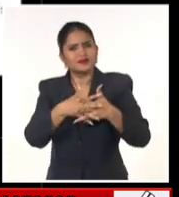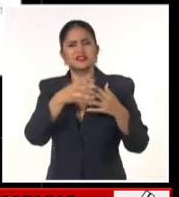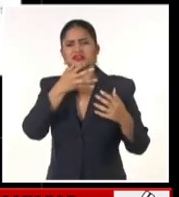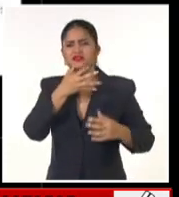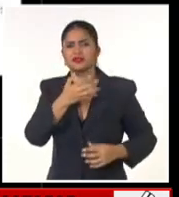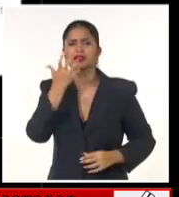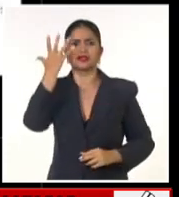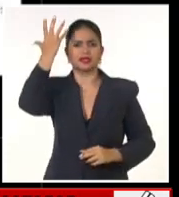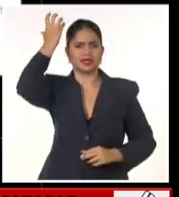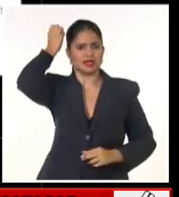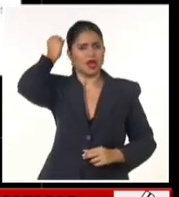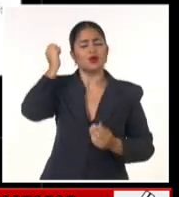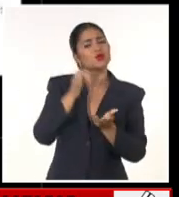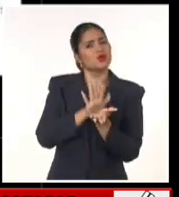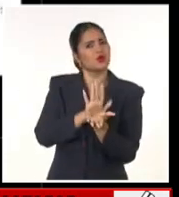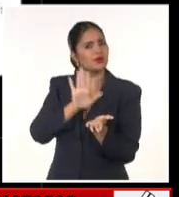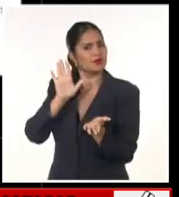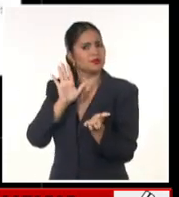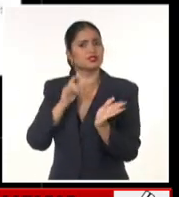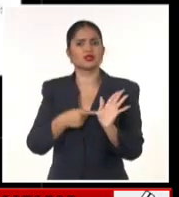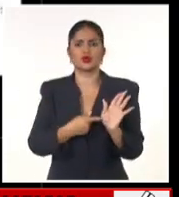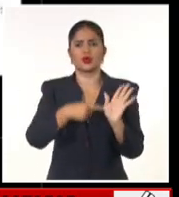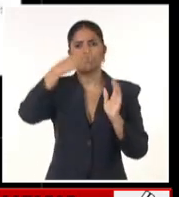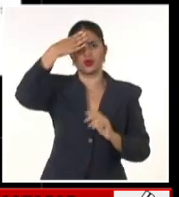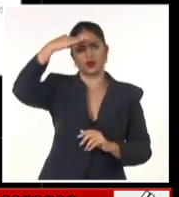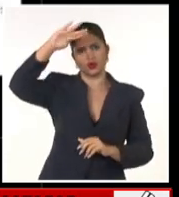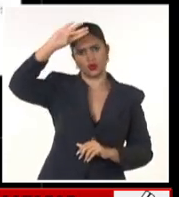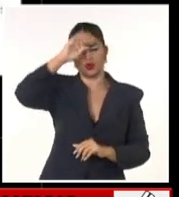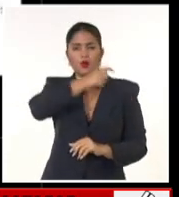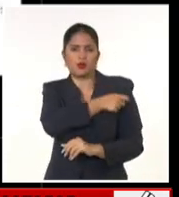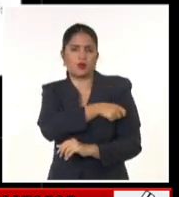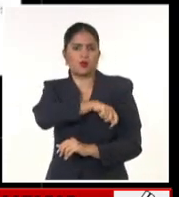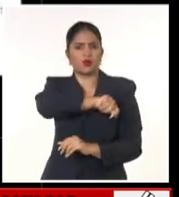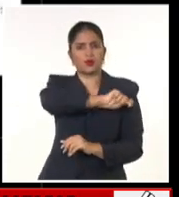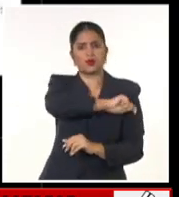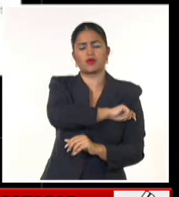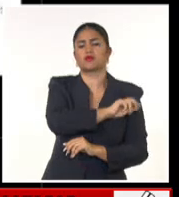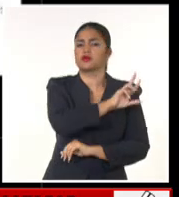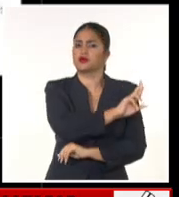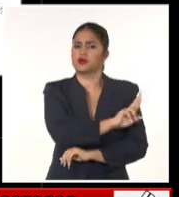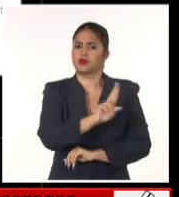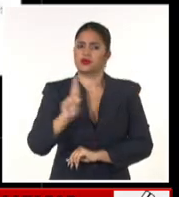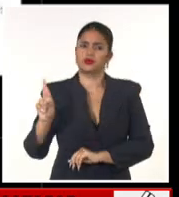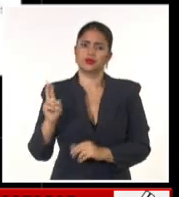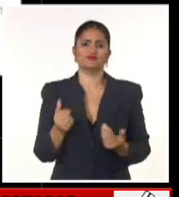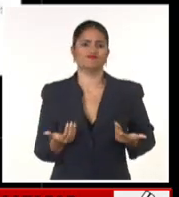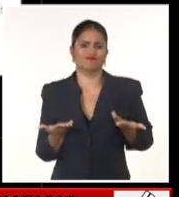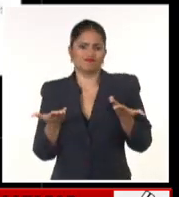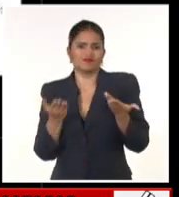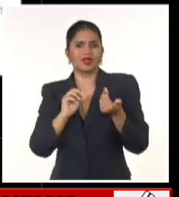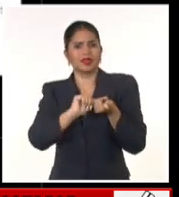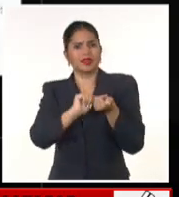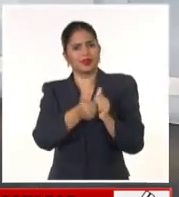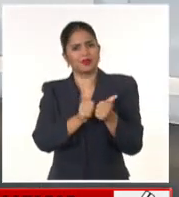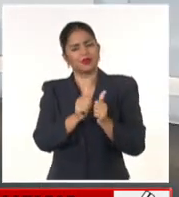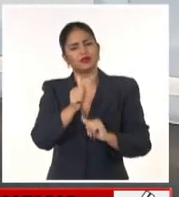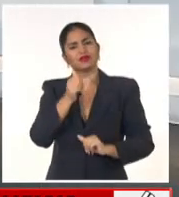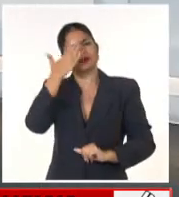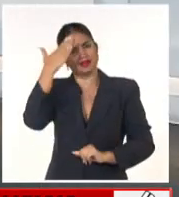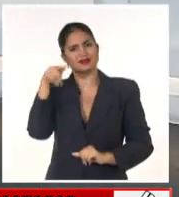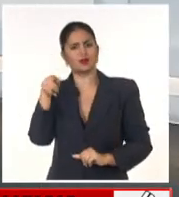de su compromiso a toda prueba con Cuba y la revolución. Un honor para el deporte cubano contar con su legado.